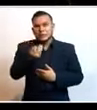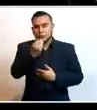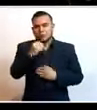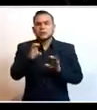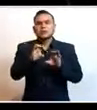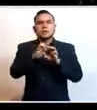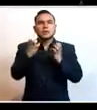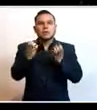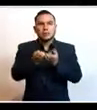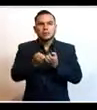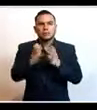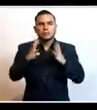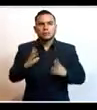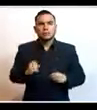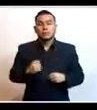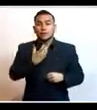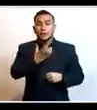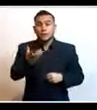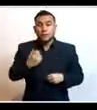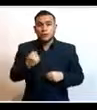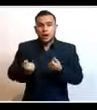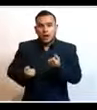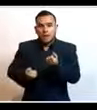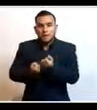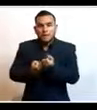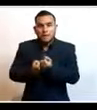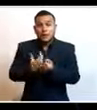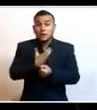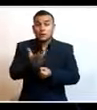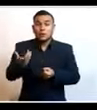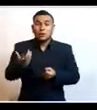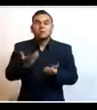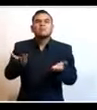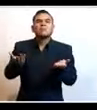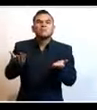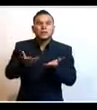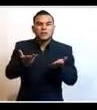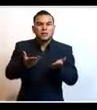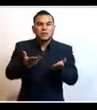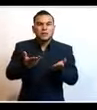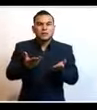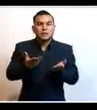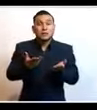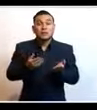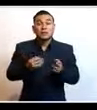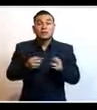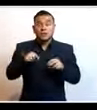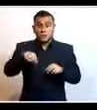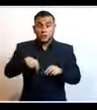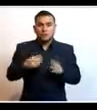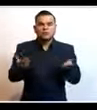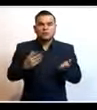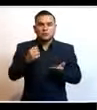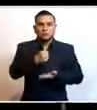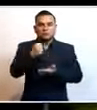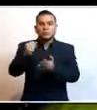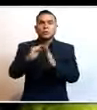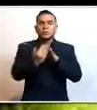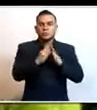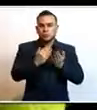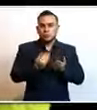gobierno que también ha colaborado muchísimo para la realización de este acto aquí en estas